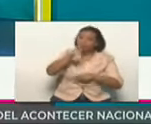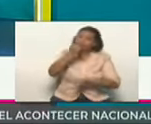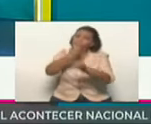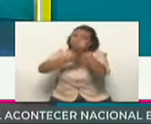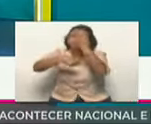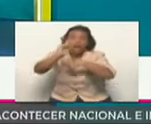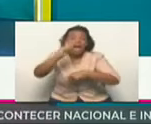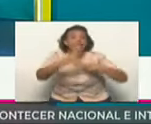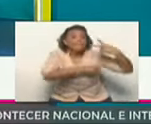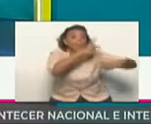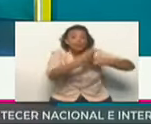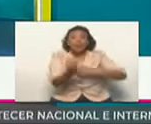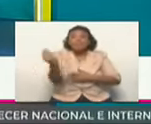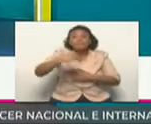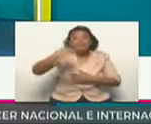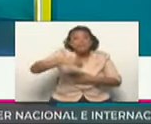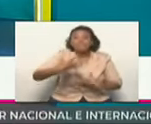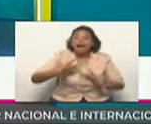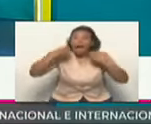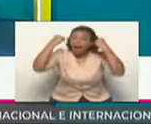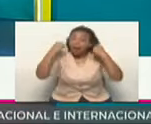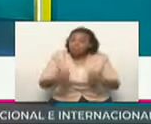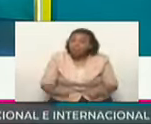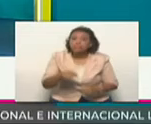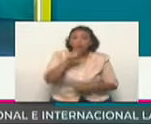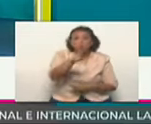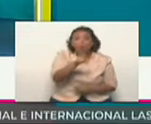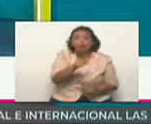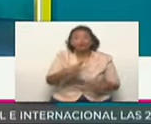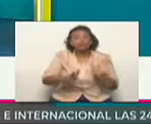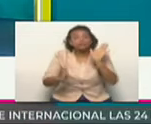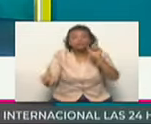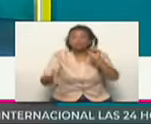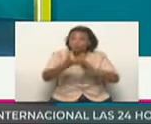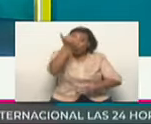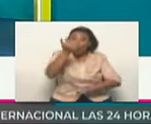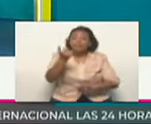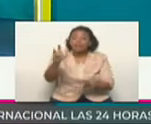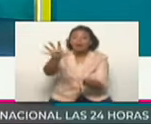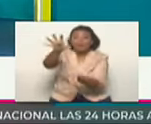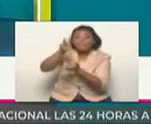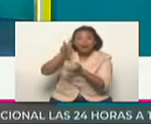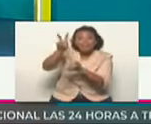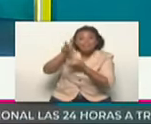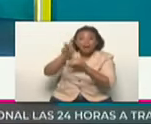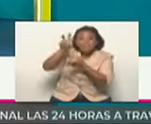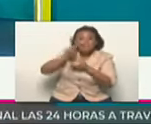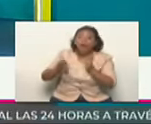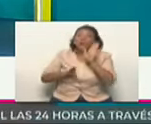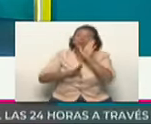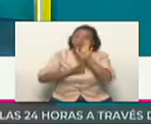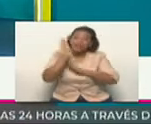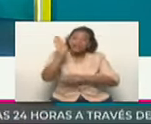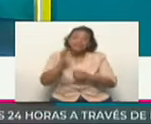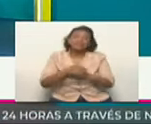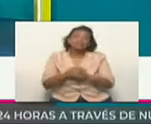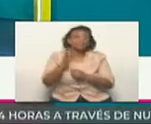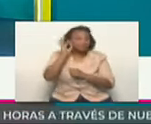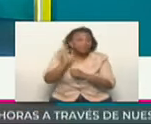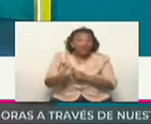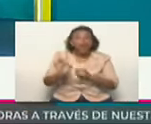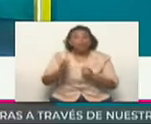que produzca calidad y que consiga nuevas fuentes de riqueza mucho más allá del petróleo